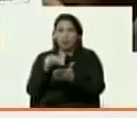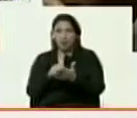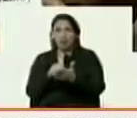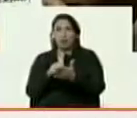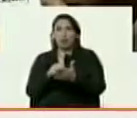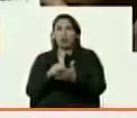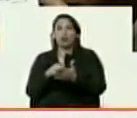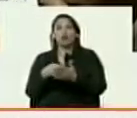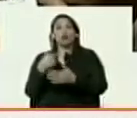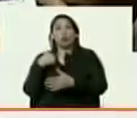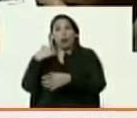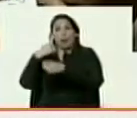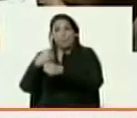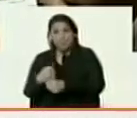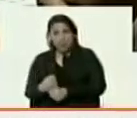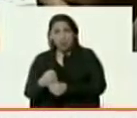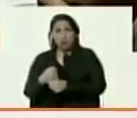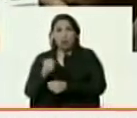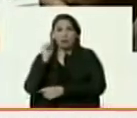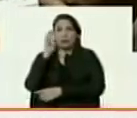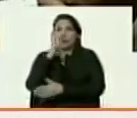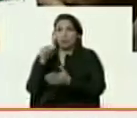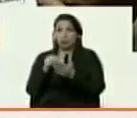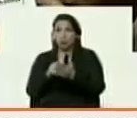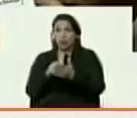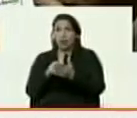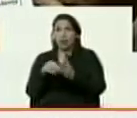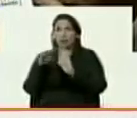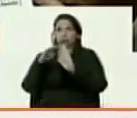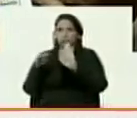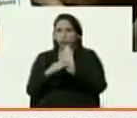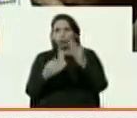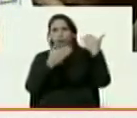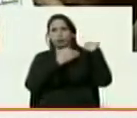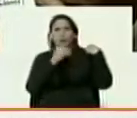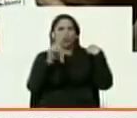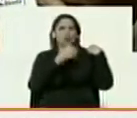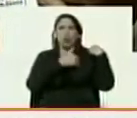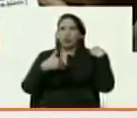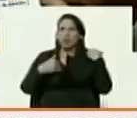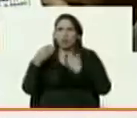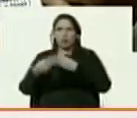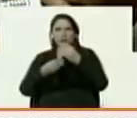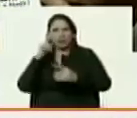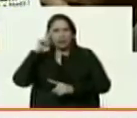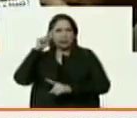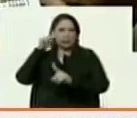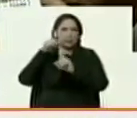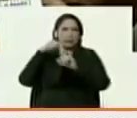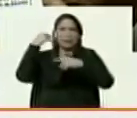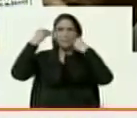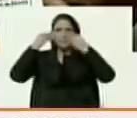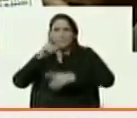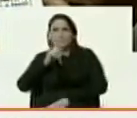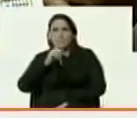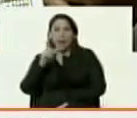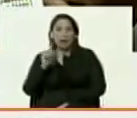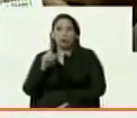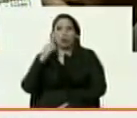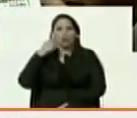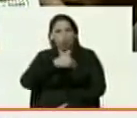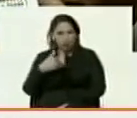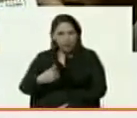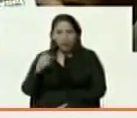que la Asamblea cumpla con su responsabilidad. No quiero hacer proyecciones de ese tipo. Yo aspiro que sea la propia Asamblea que cumpla